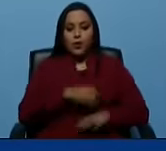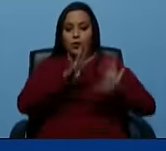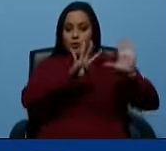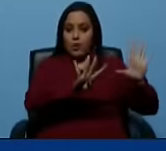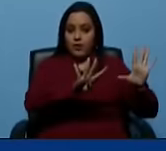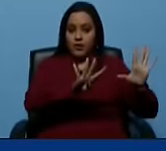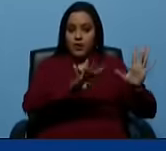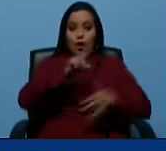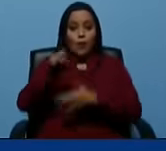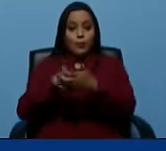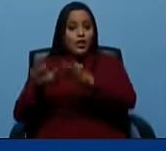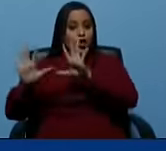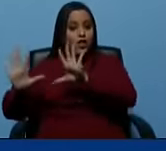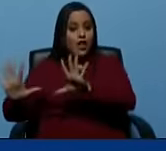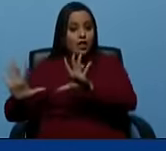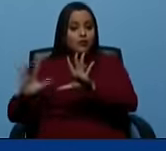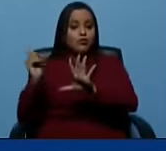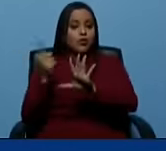9 de 10 candidatos